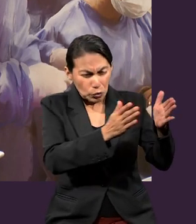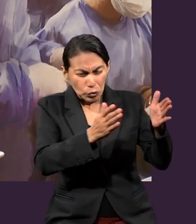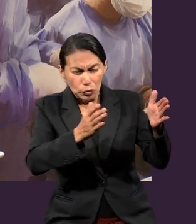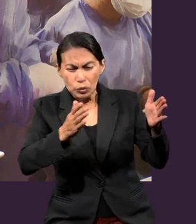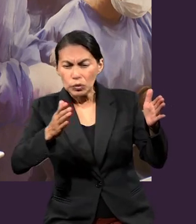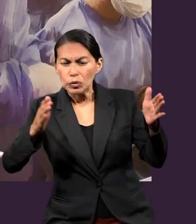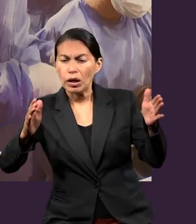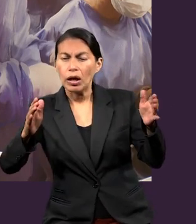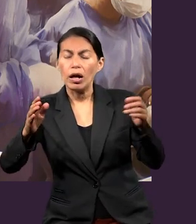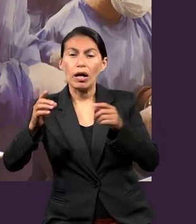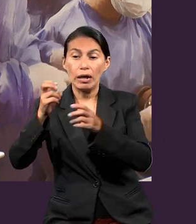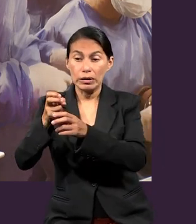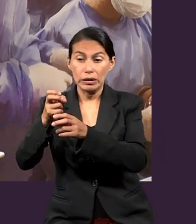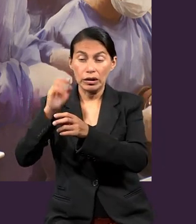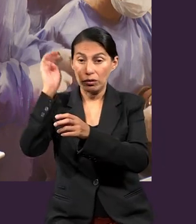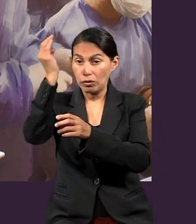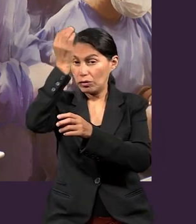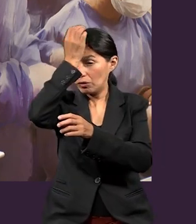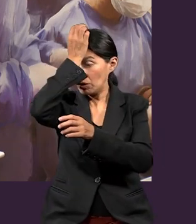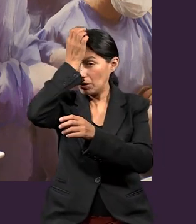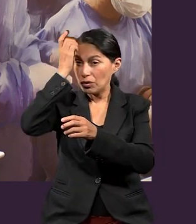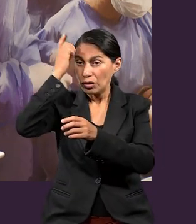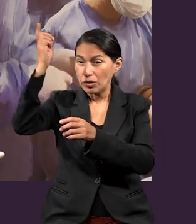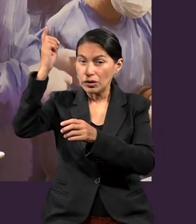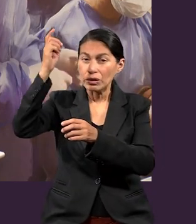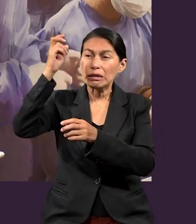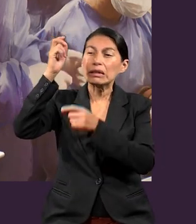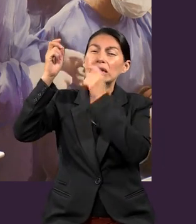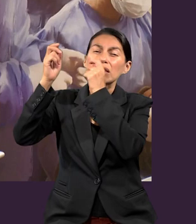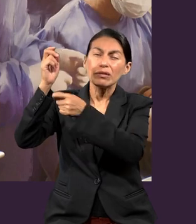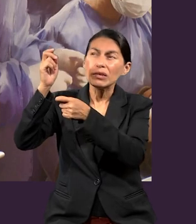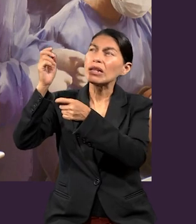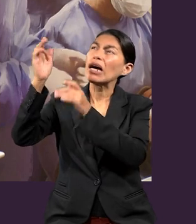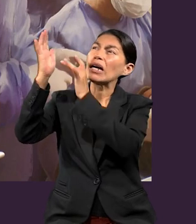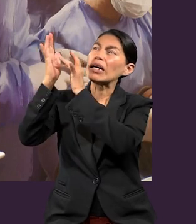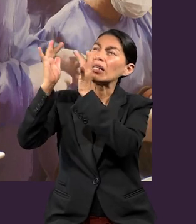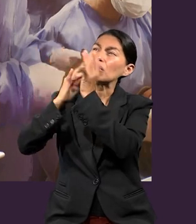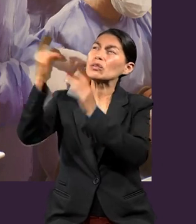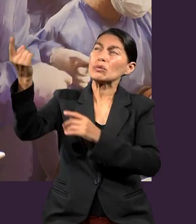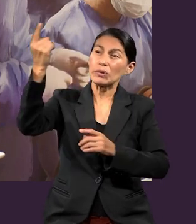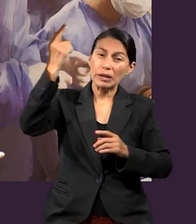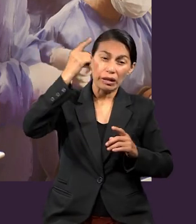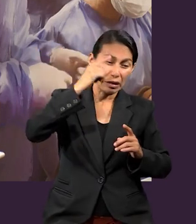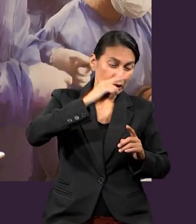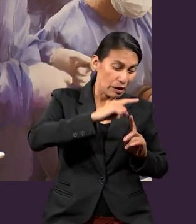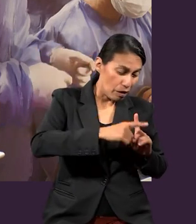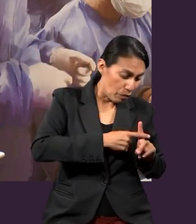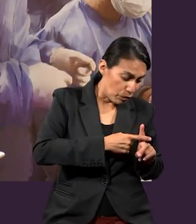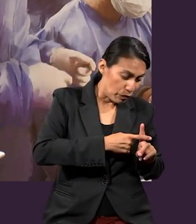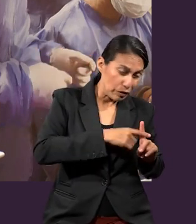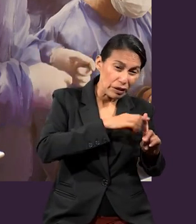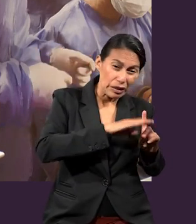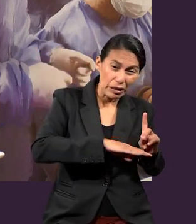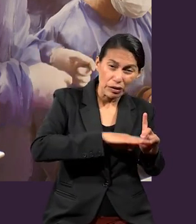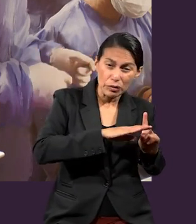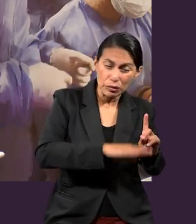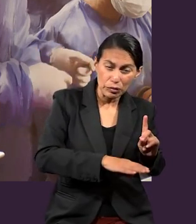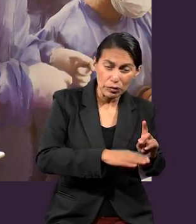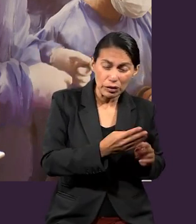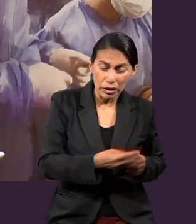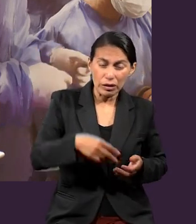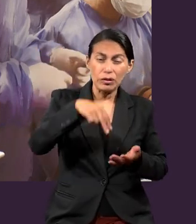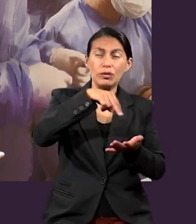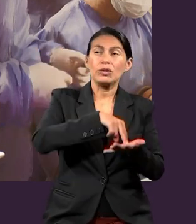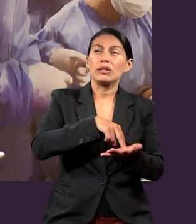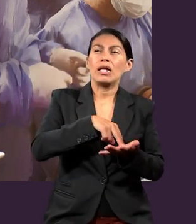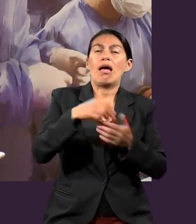la historia, nos damos cuenta que el Cordero de Dios era Jesús, el que iba a venir a este mundo a quitar el pecado de nosotros, y va a pagar